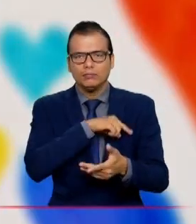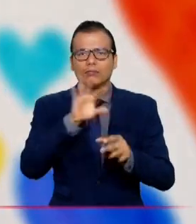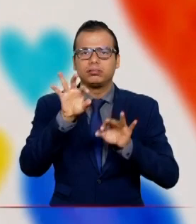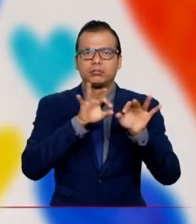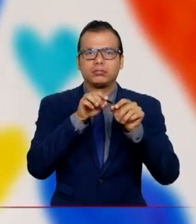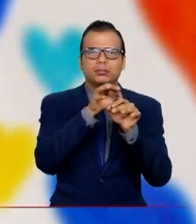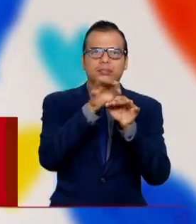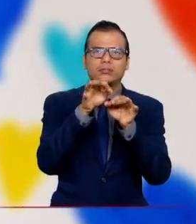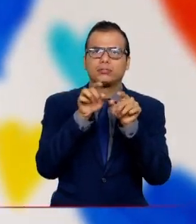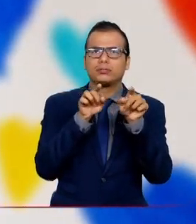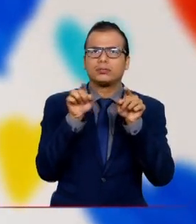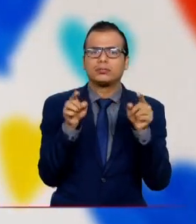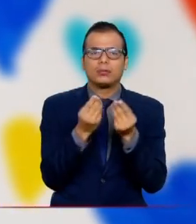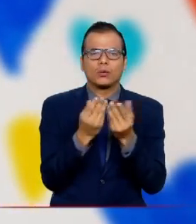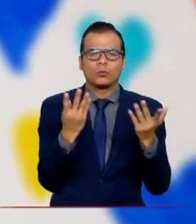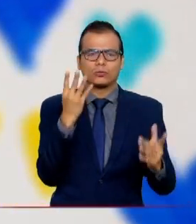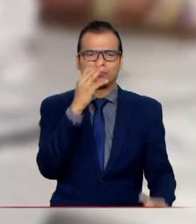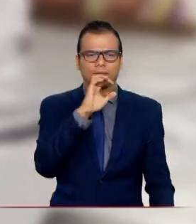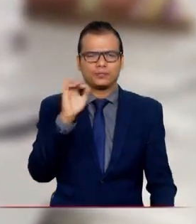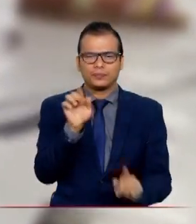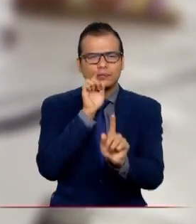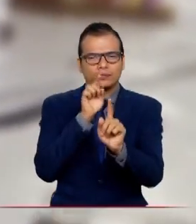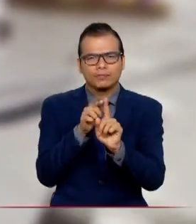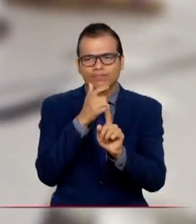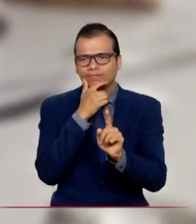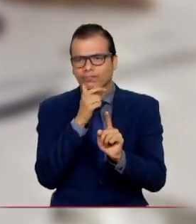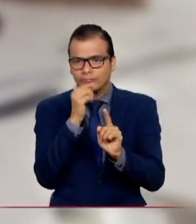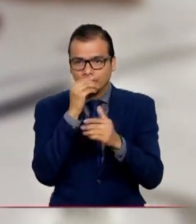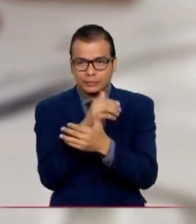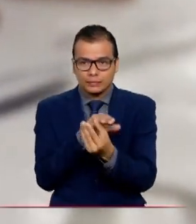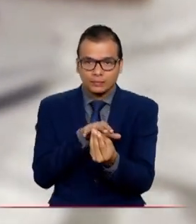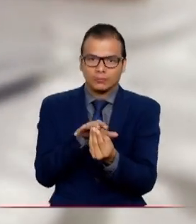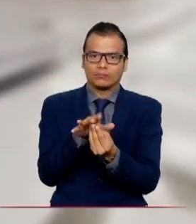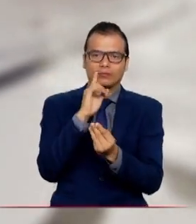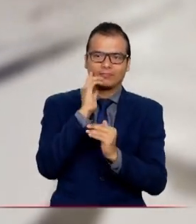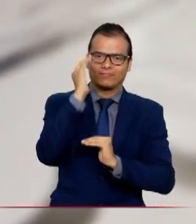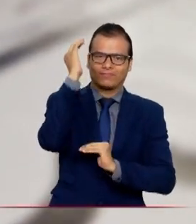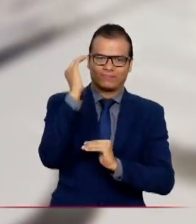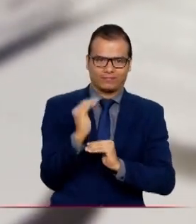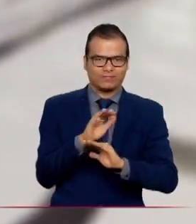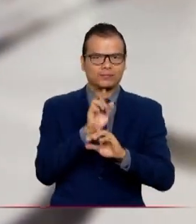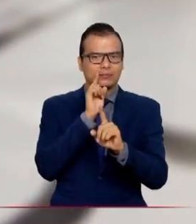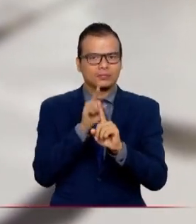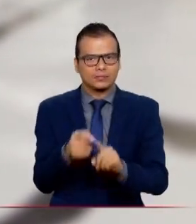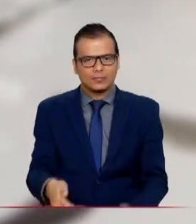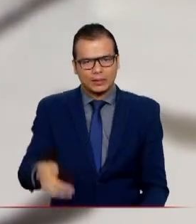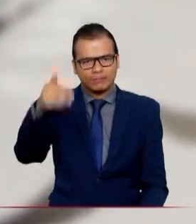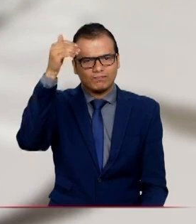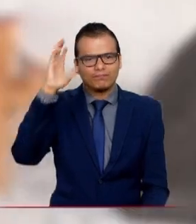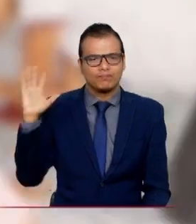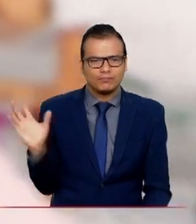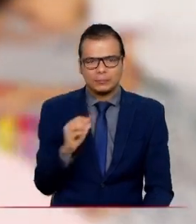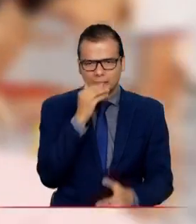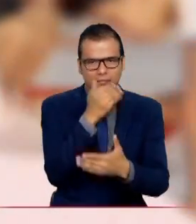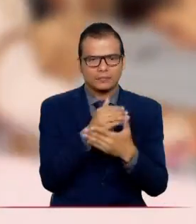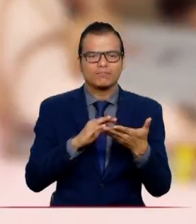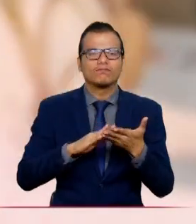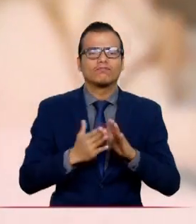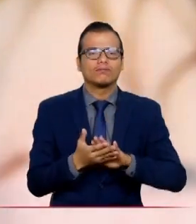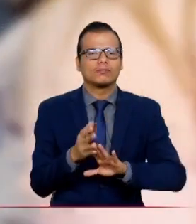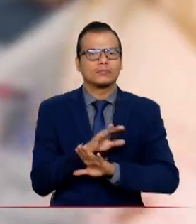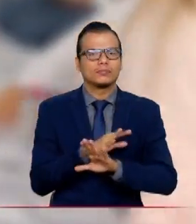específicos donde queremos trabajar en prevención de riesgos para que los niños y niñas crezcan en una generación en paz. Pueden formar parte de la